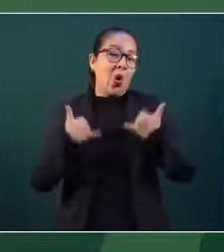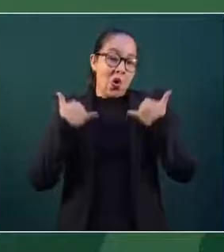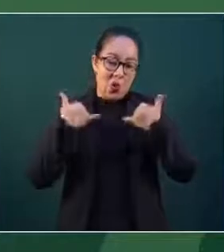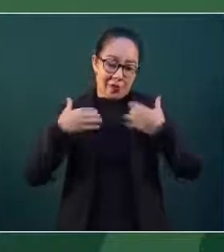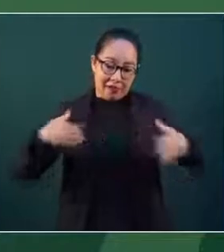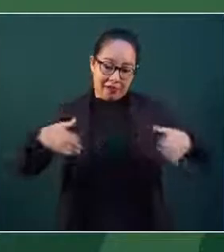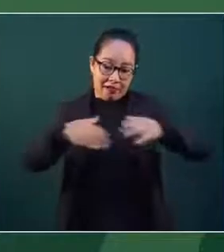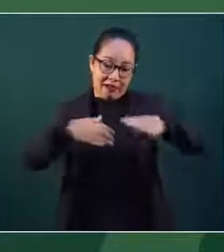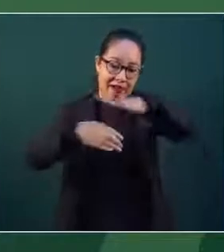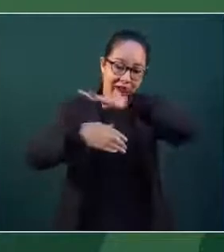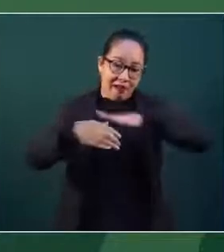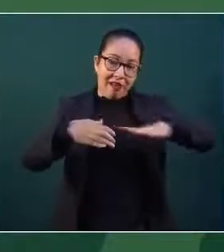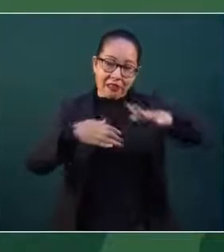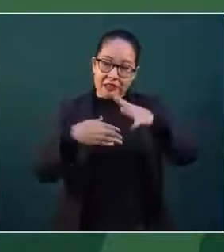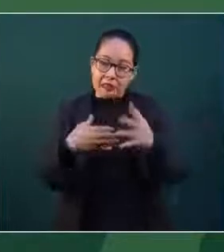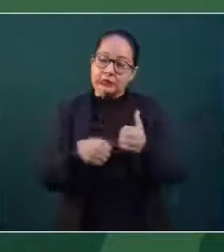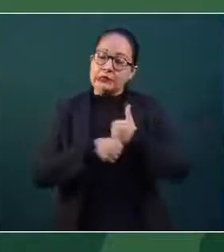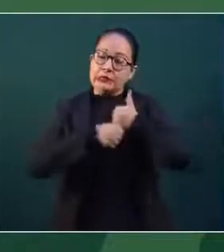ver